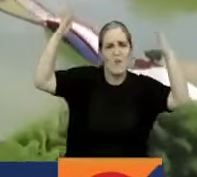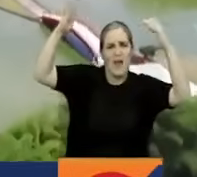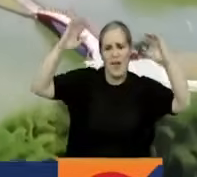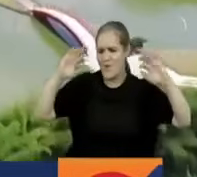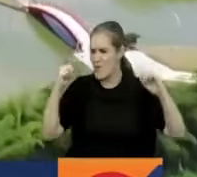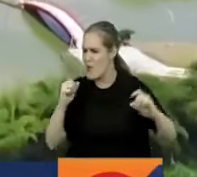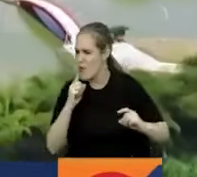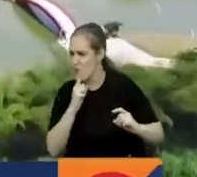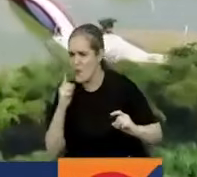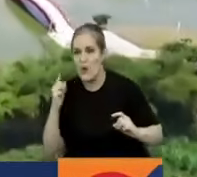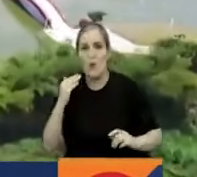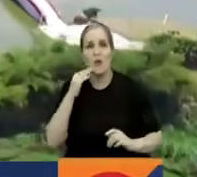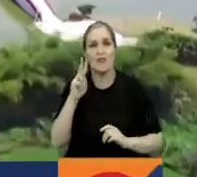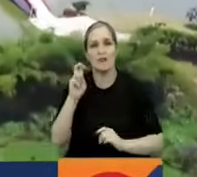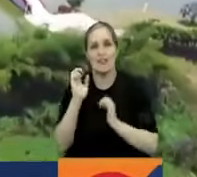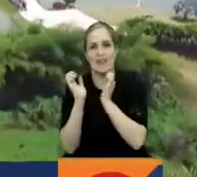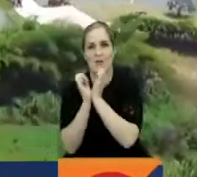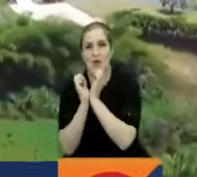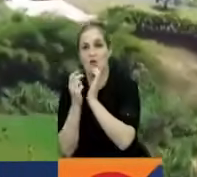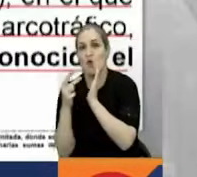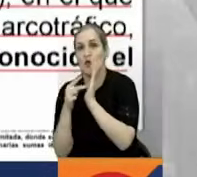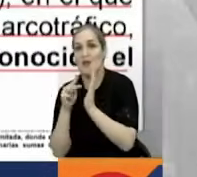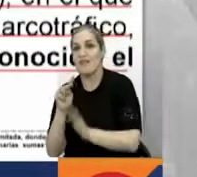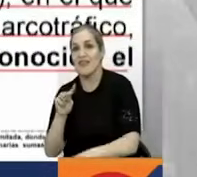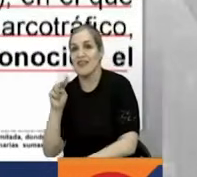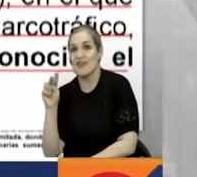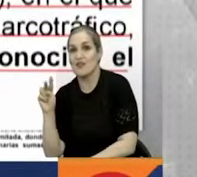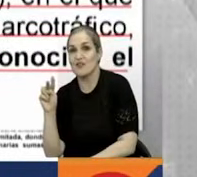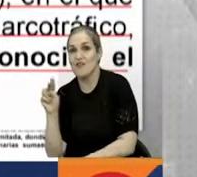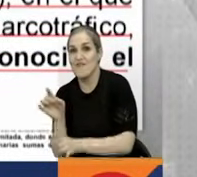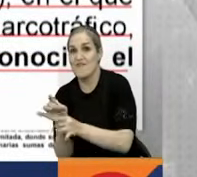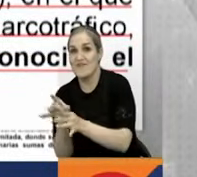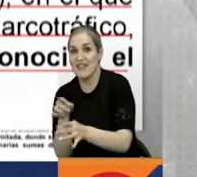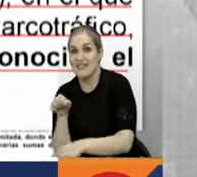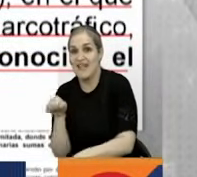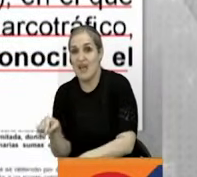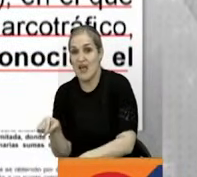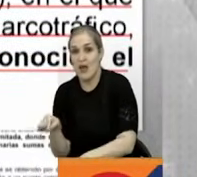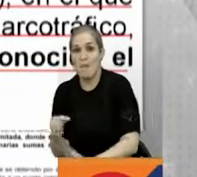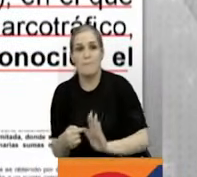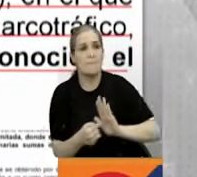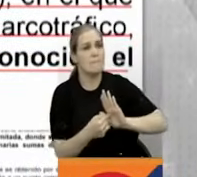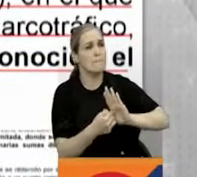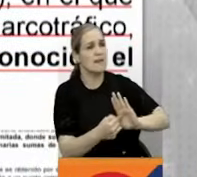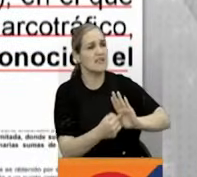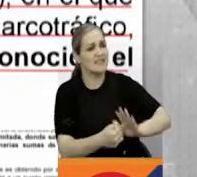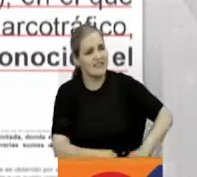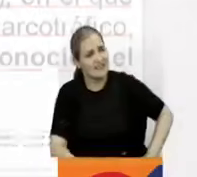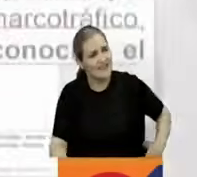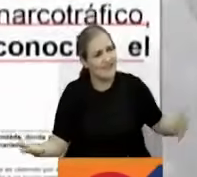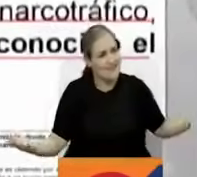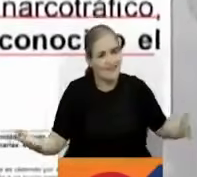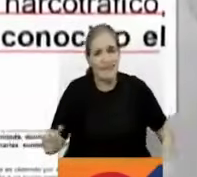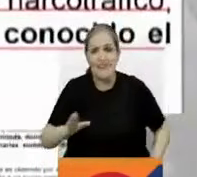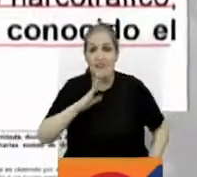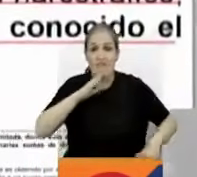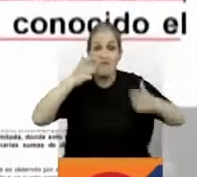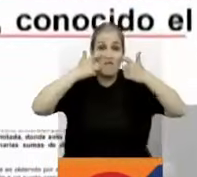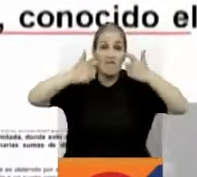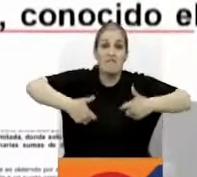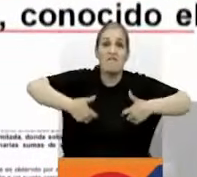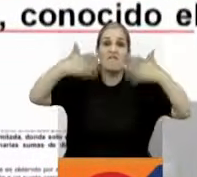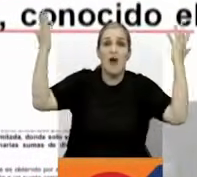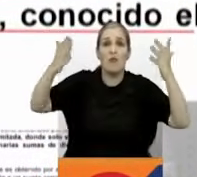7 de mayo de ese año 2022, con la presentación de nada menos y nada más que el famoso cantante